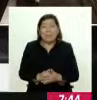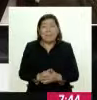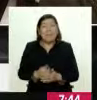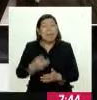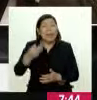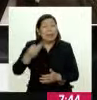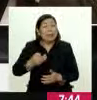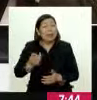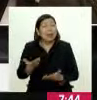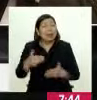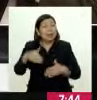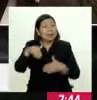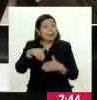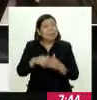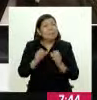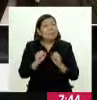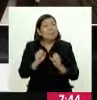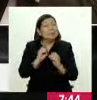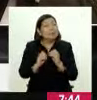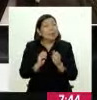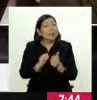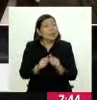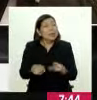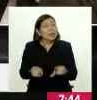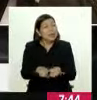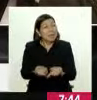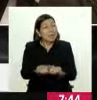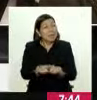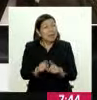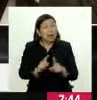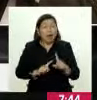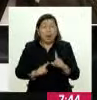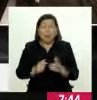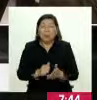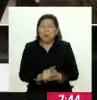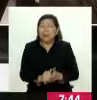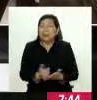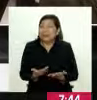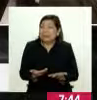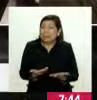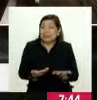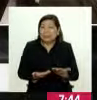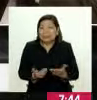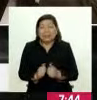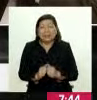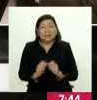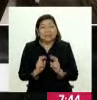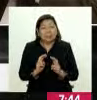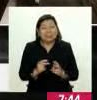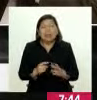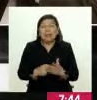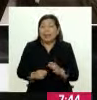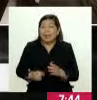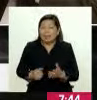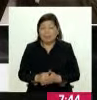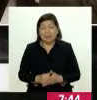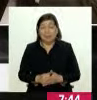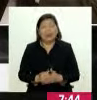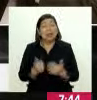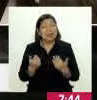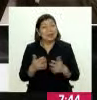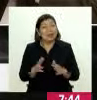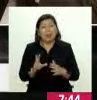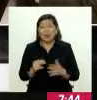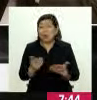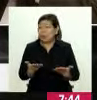especialista en derecho electoral, trataba de también sacarle algún dato de lo que se debe hacer, ¿no? O sea, bueno, ya